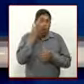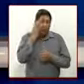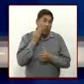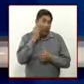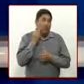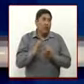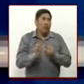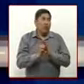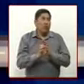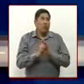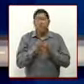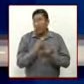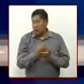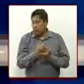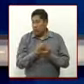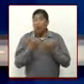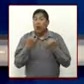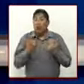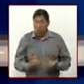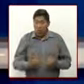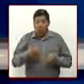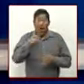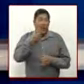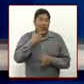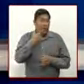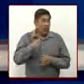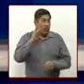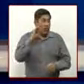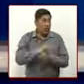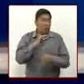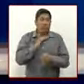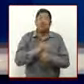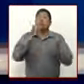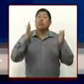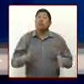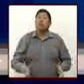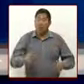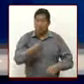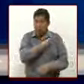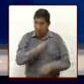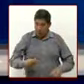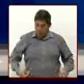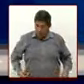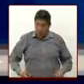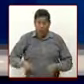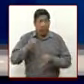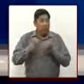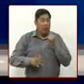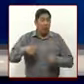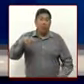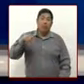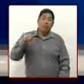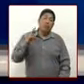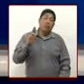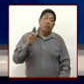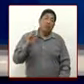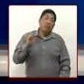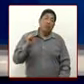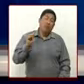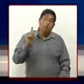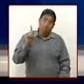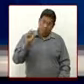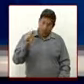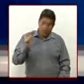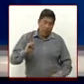lo que pasa con la economía. Pero lo que hoy ha dicho la ministra de la Presidencia, la señora Marianela Prada, ha sido muy